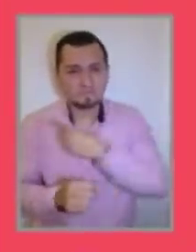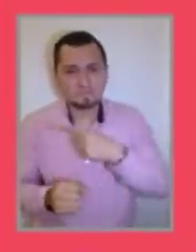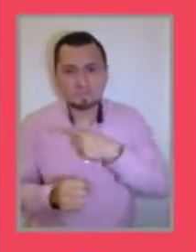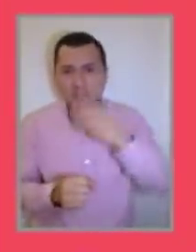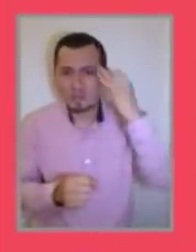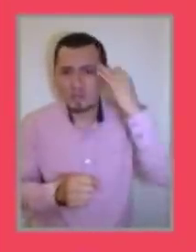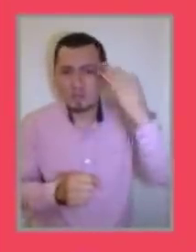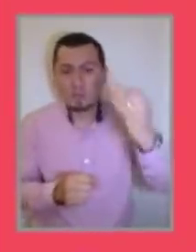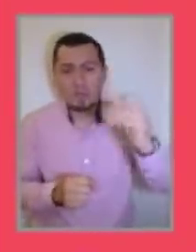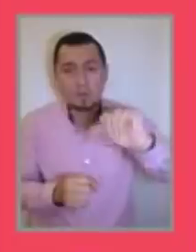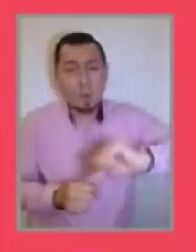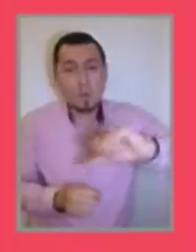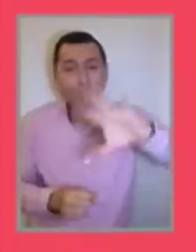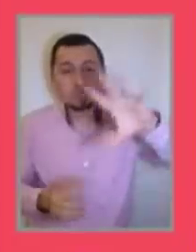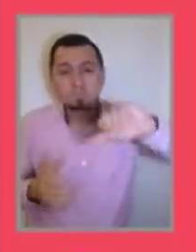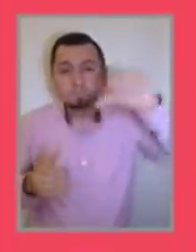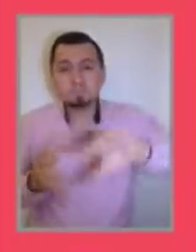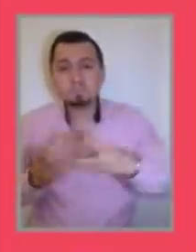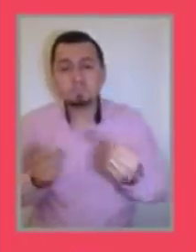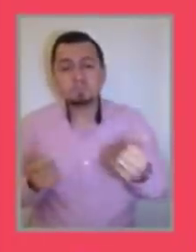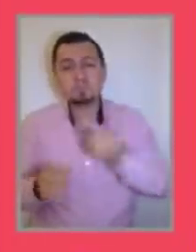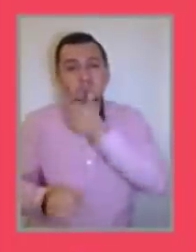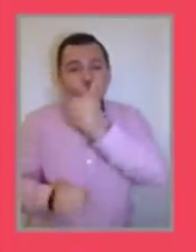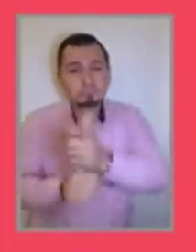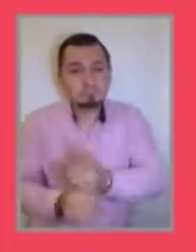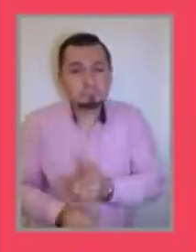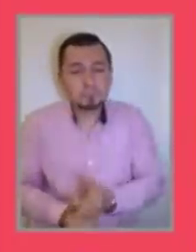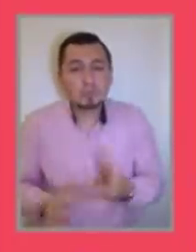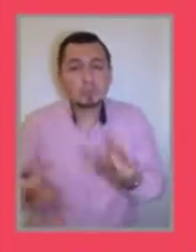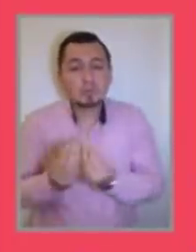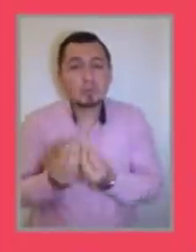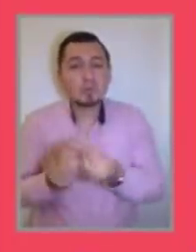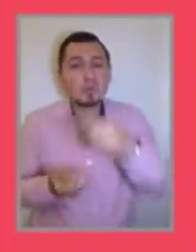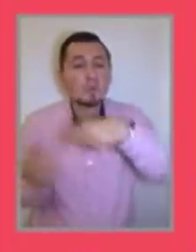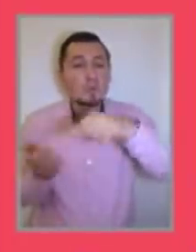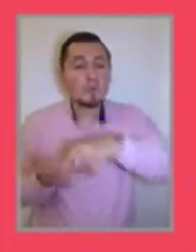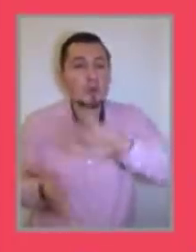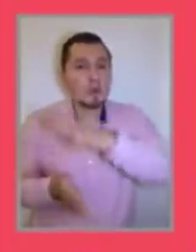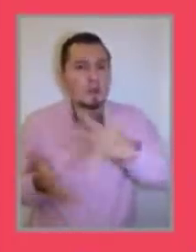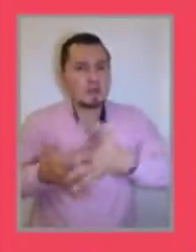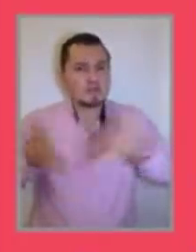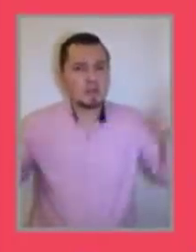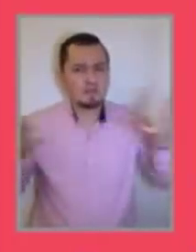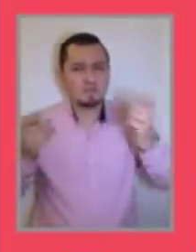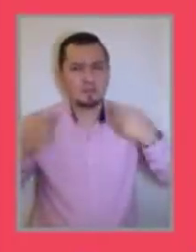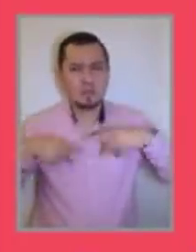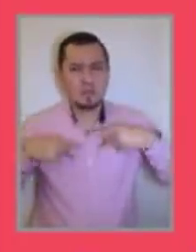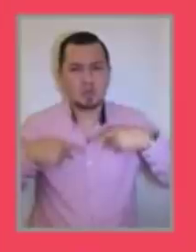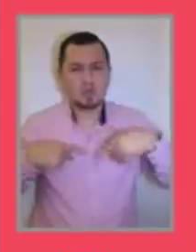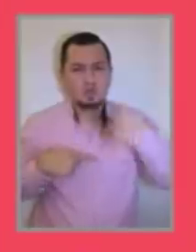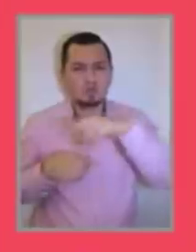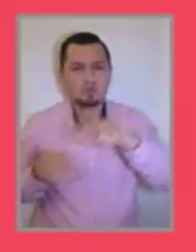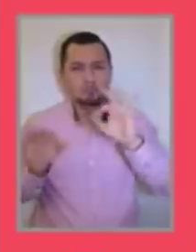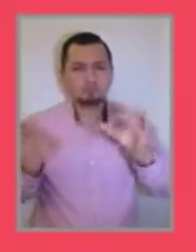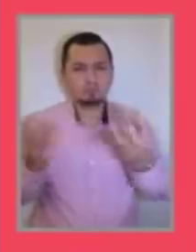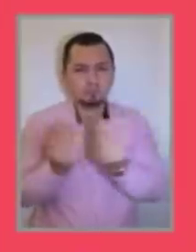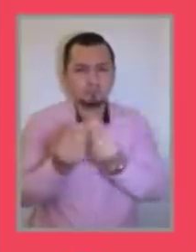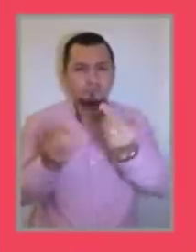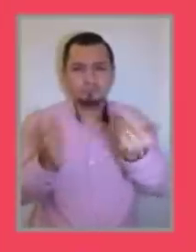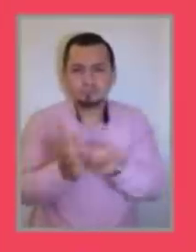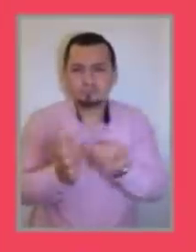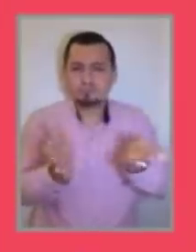pero generalmente conforme se van identificando cuerpos, una gran mayoría son o corresponden a expedientes de